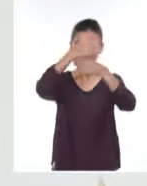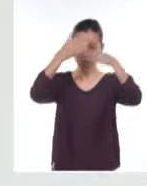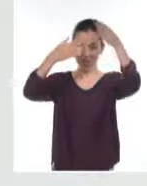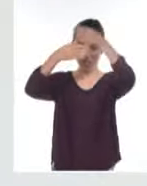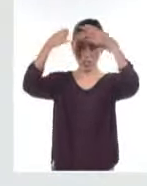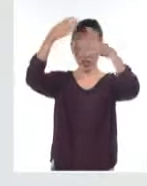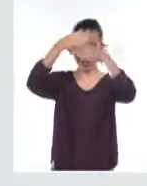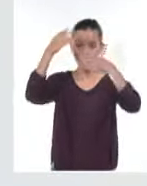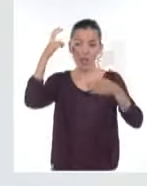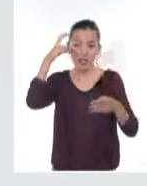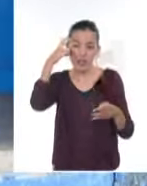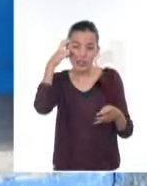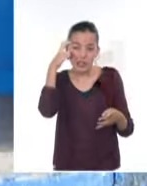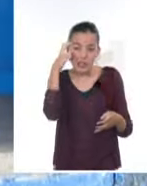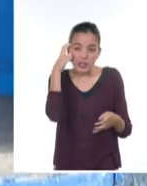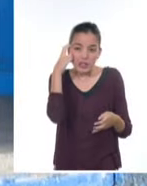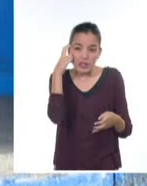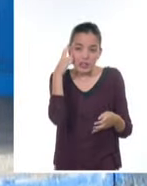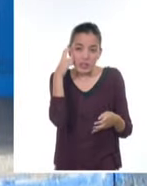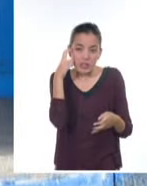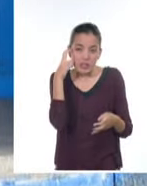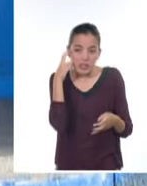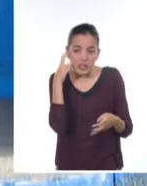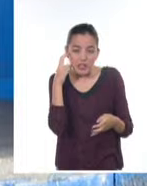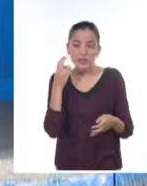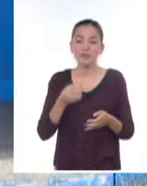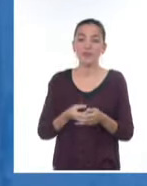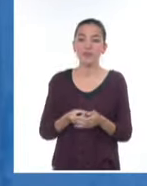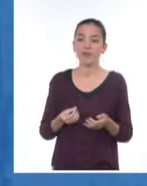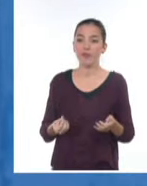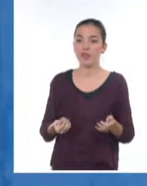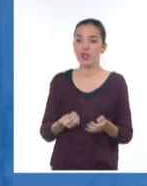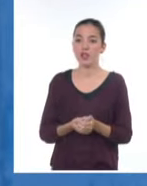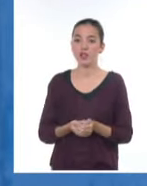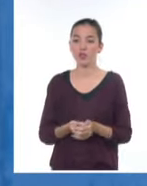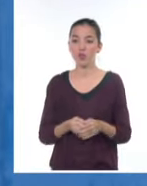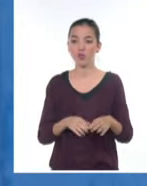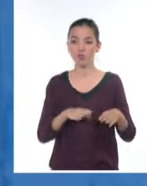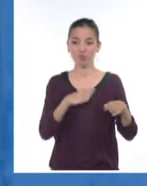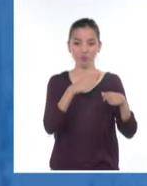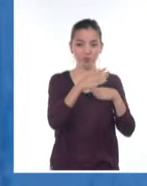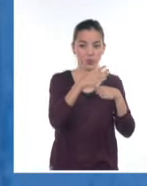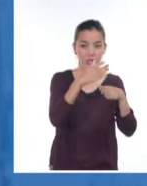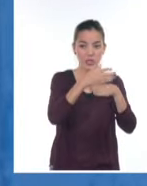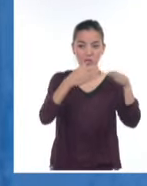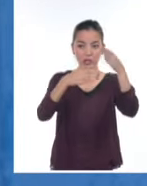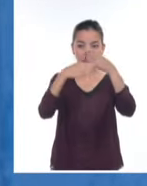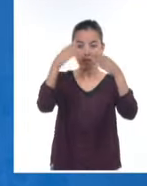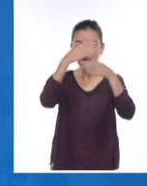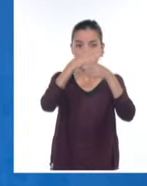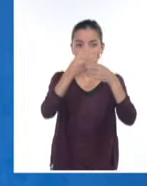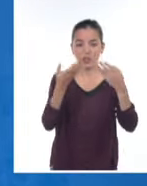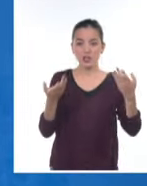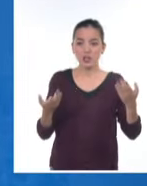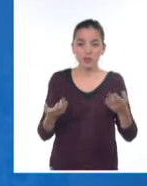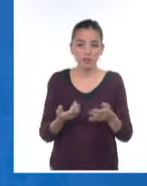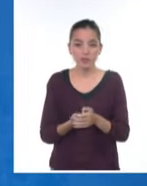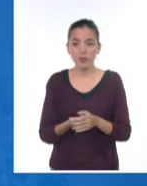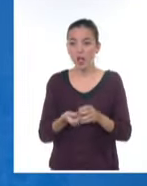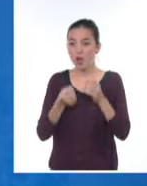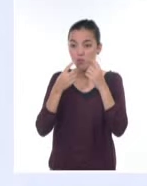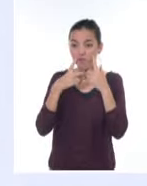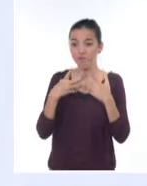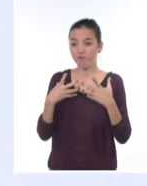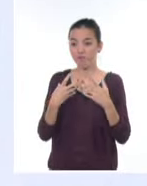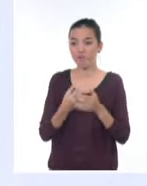únicos. La campistería se encuentra auténtica, que tiene influencia desde lo trinitario, la dimensión, la combinación de materiales